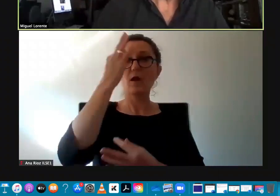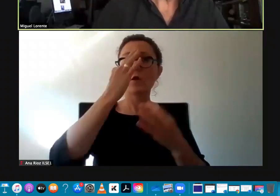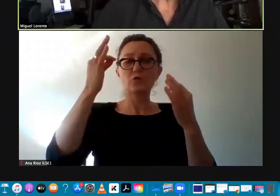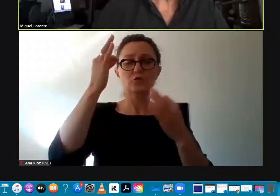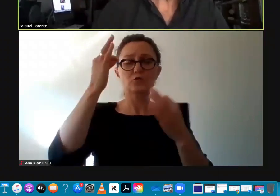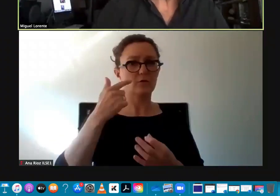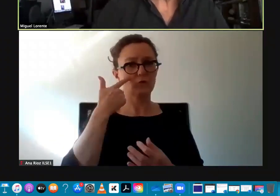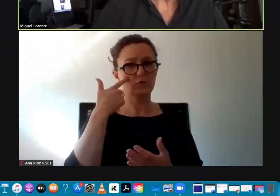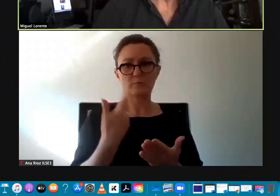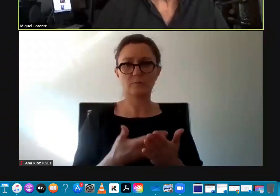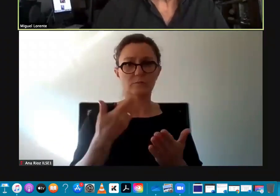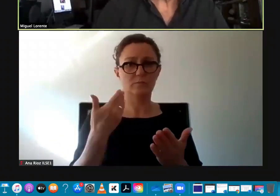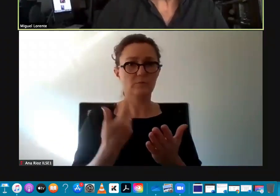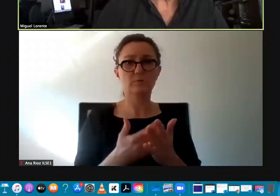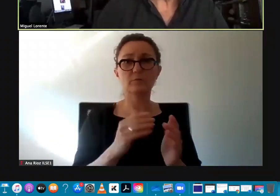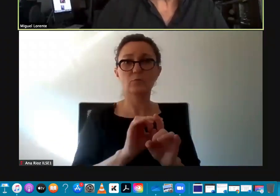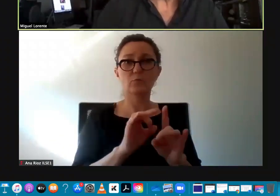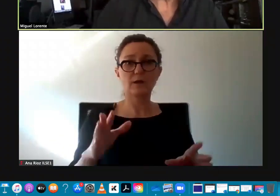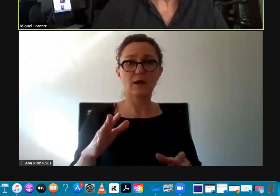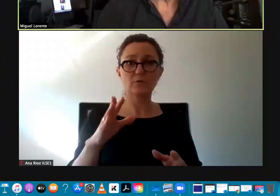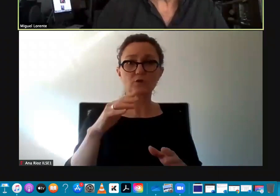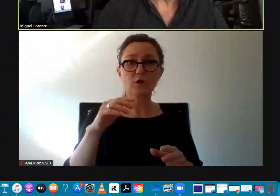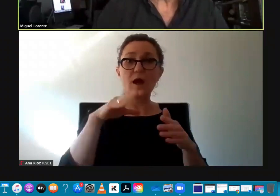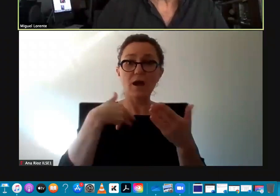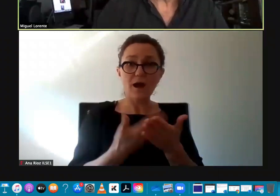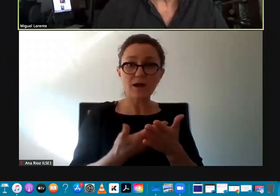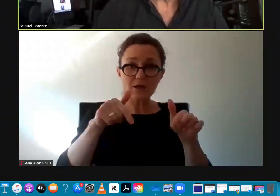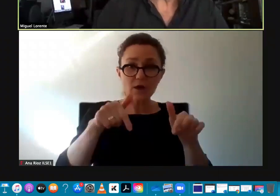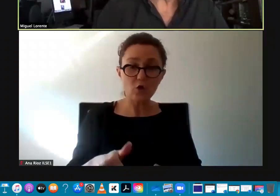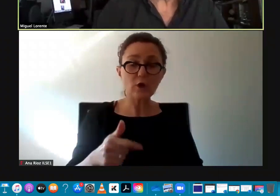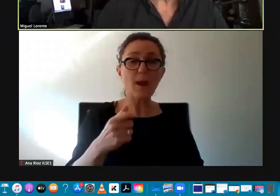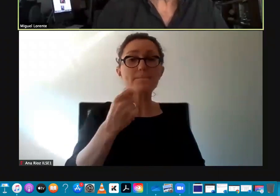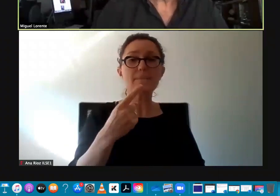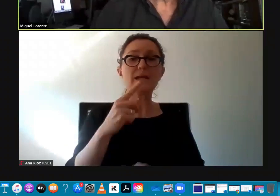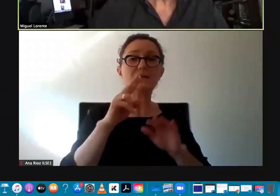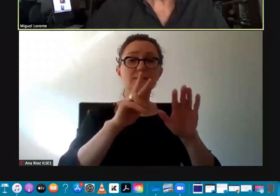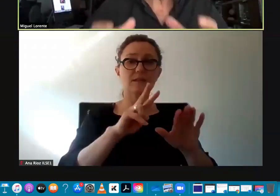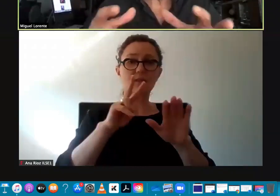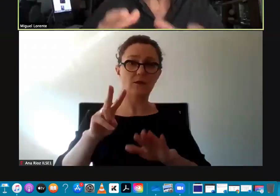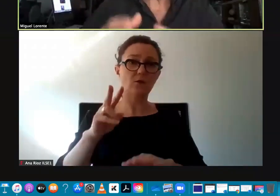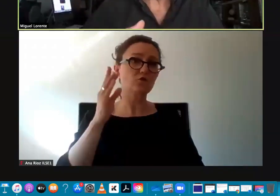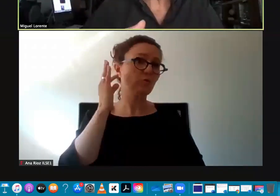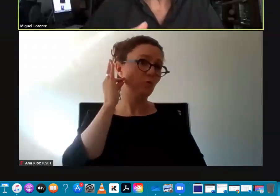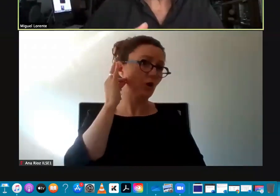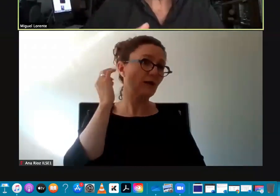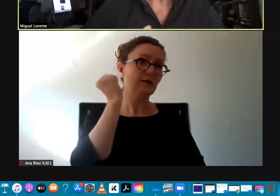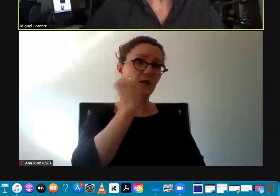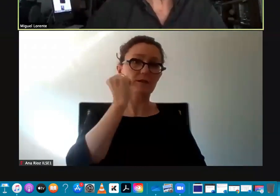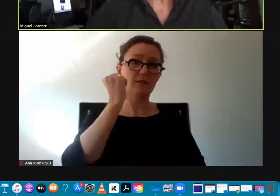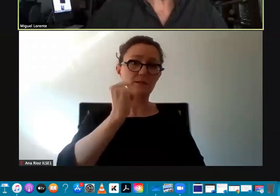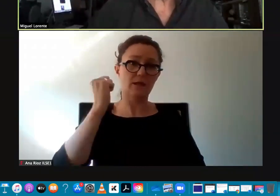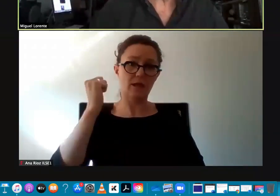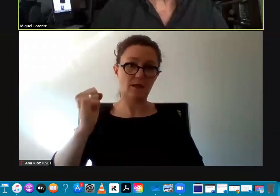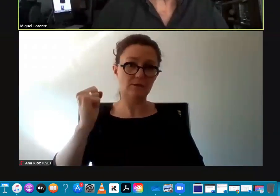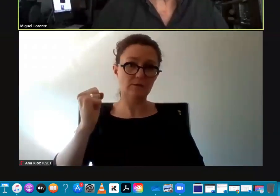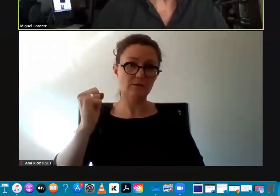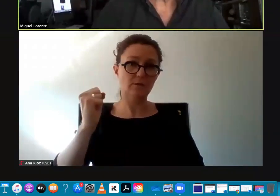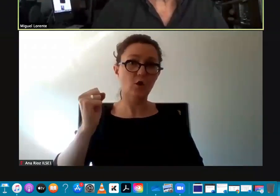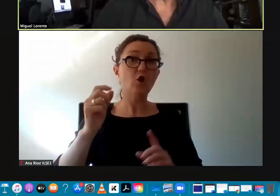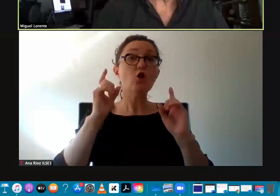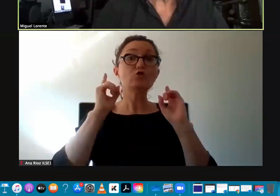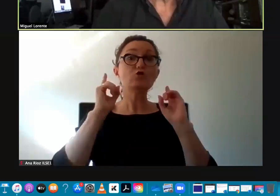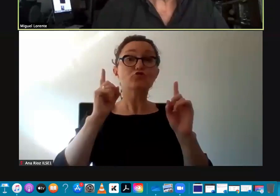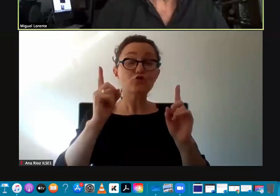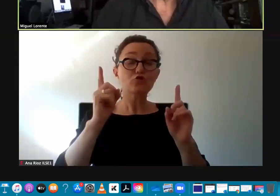hoy han sido asesinadas 1.072 mujeres en 13 años, solo en el contexto de la relación de